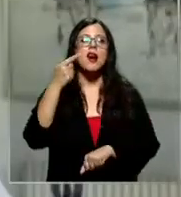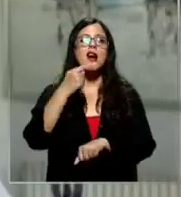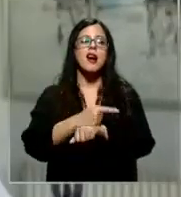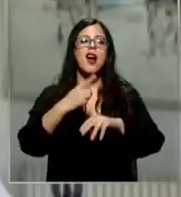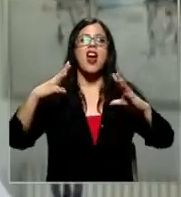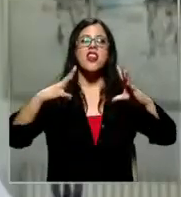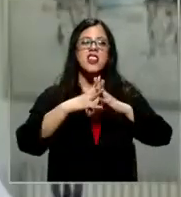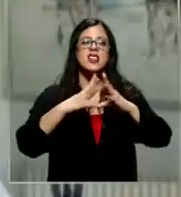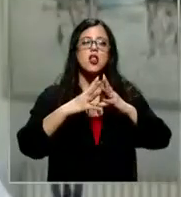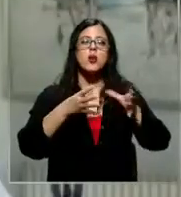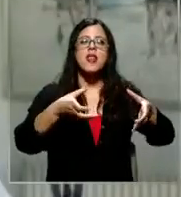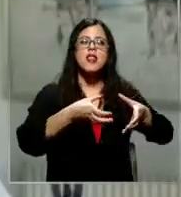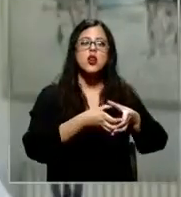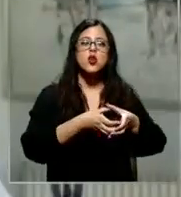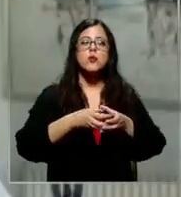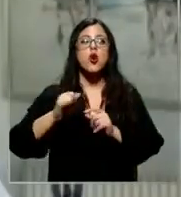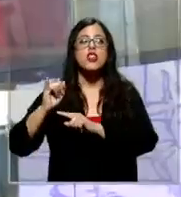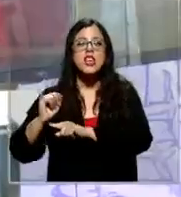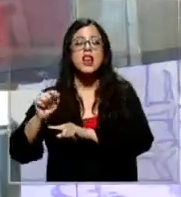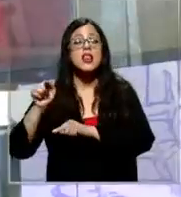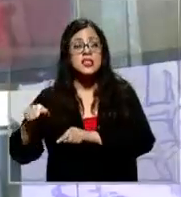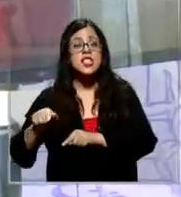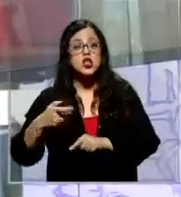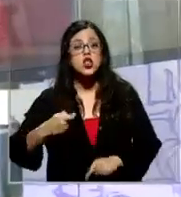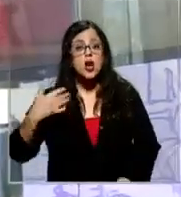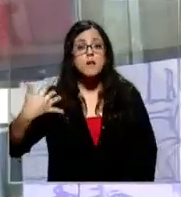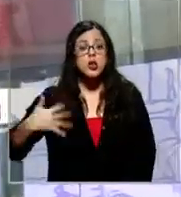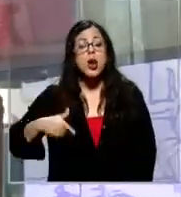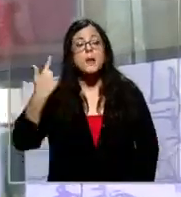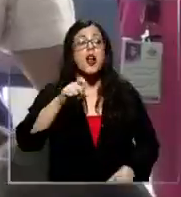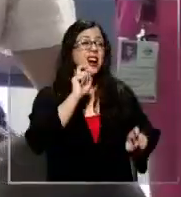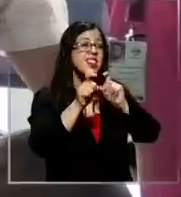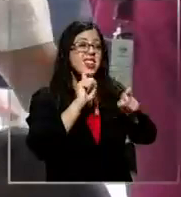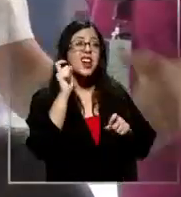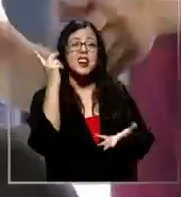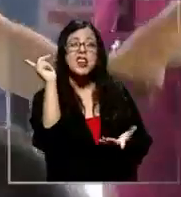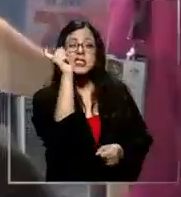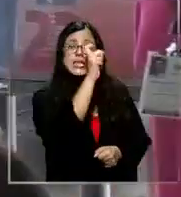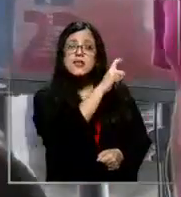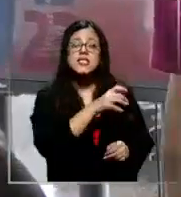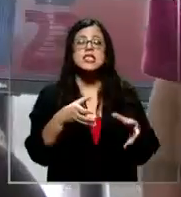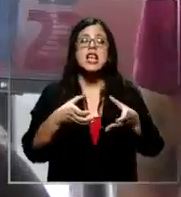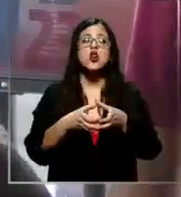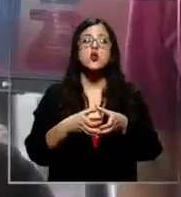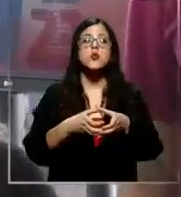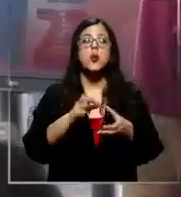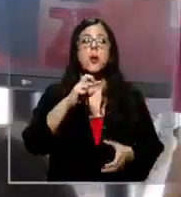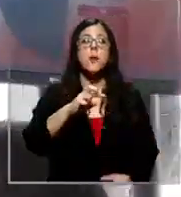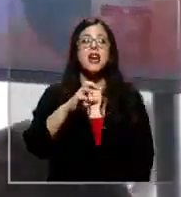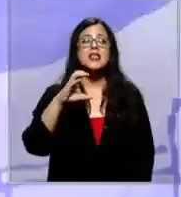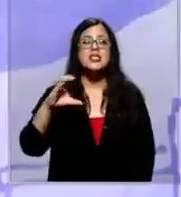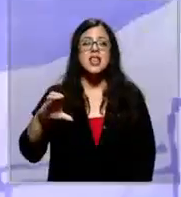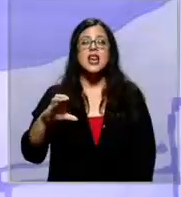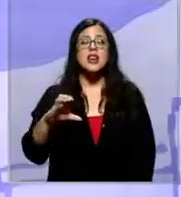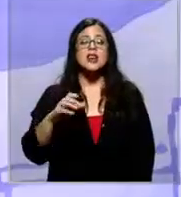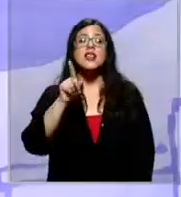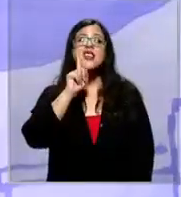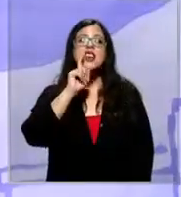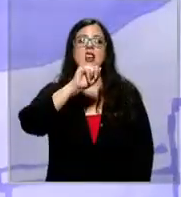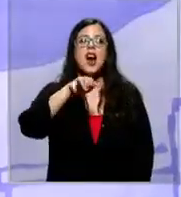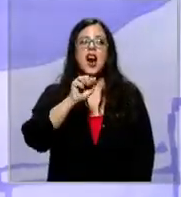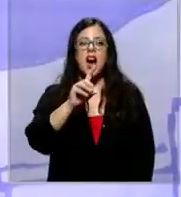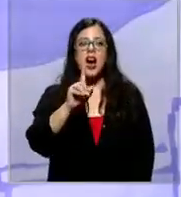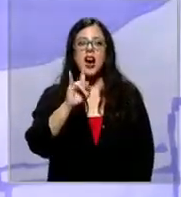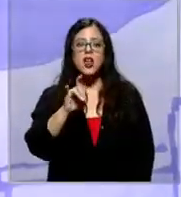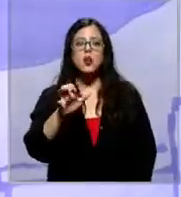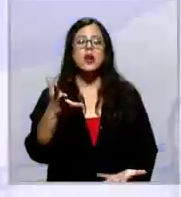de izquierda. Y eso se valora. Pero la crítica más dura vendría desde el Partido Comunista, en voz del alcalde de Recoleta, Daniel Jadue, en